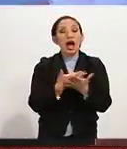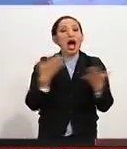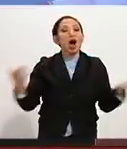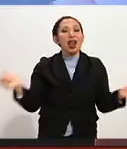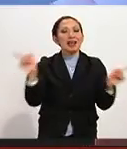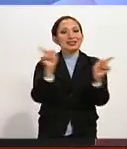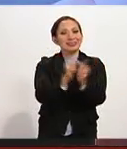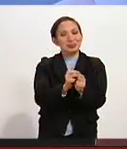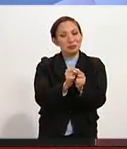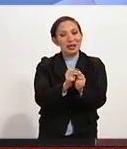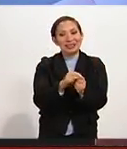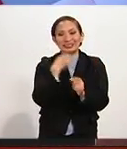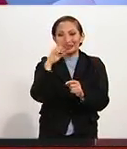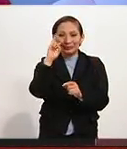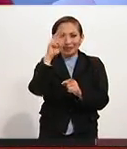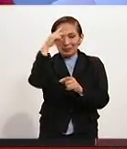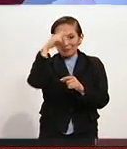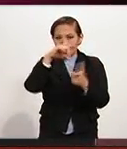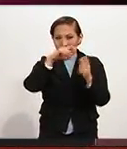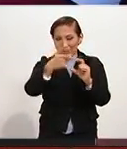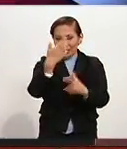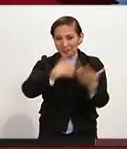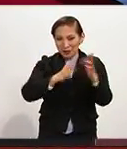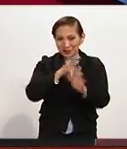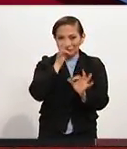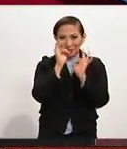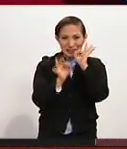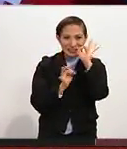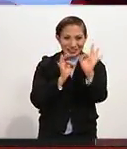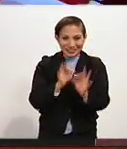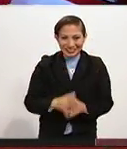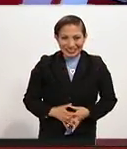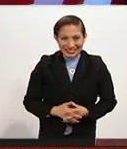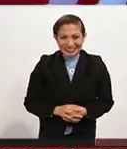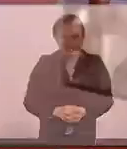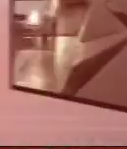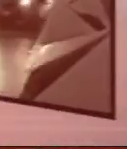Nosotros nos vamos al resumen. Estamos en México al día y en un momento regresamos con más información.